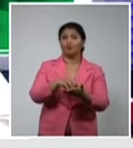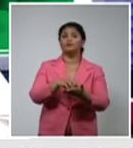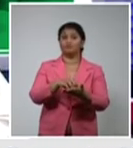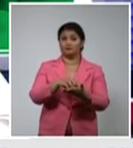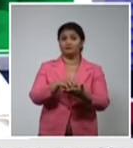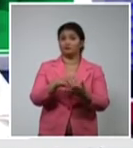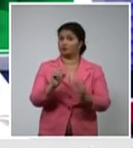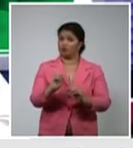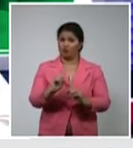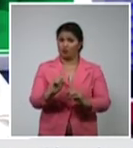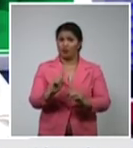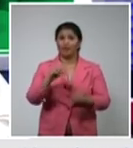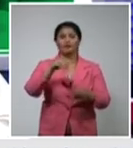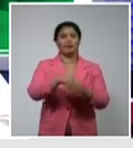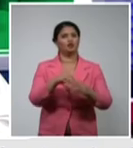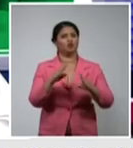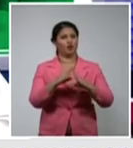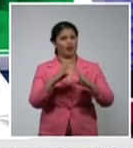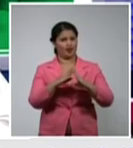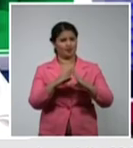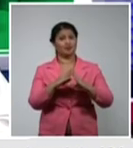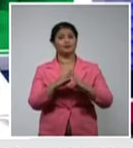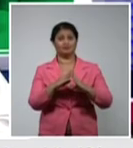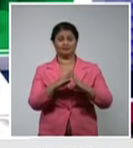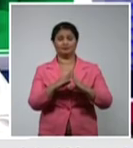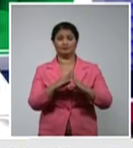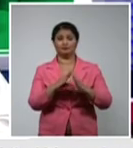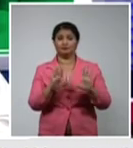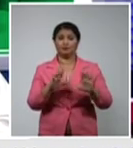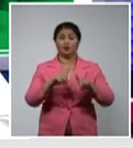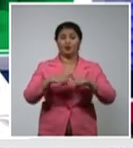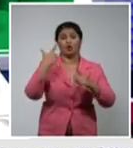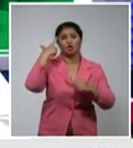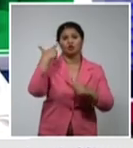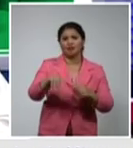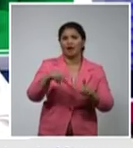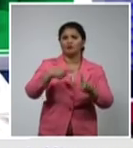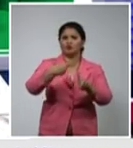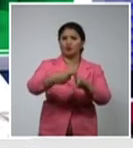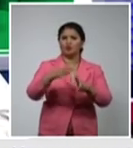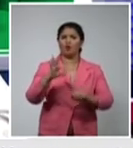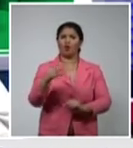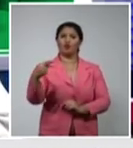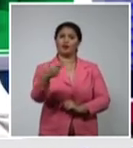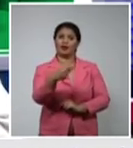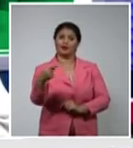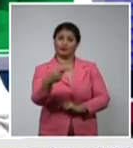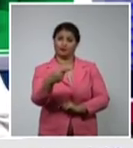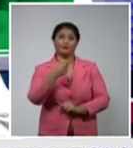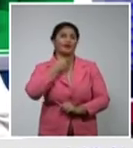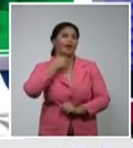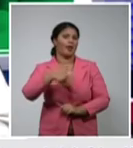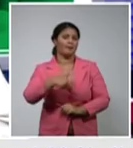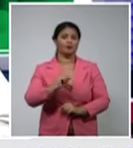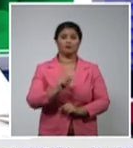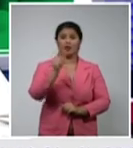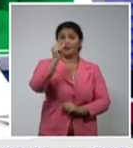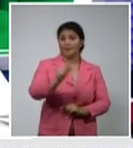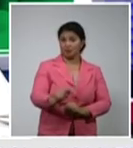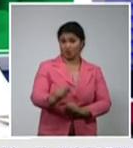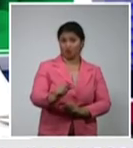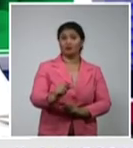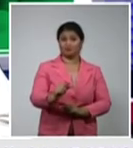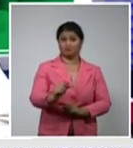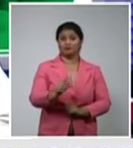el protocolo que se está cumplimentando, no es el principal problema, para no irnos por las ramas y realmente